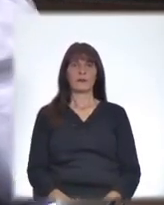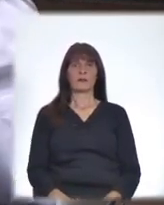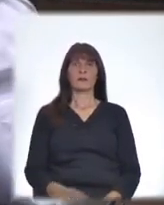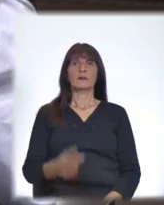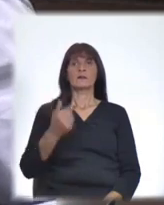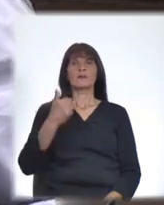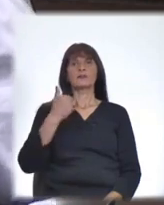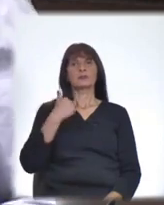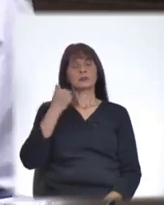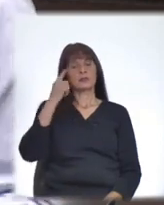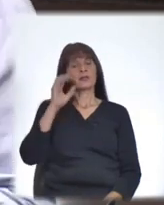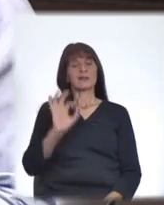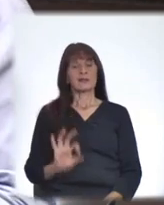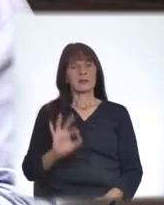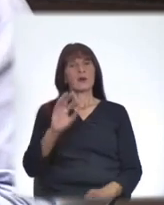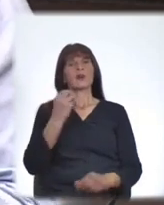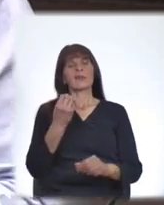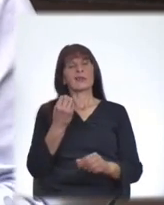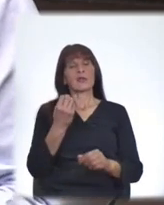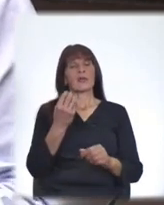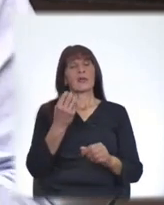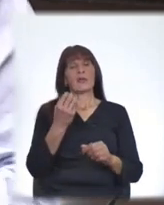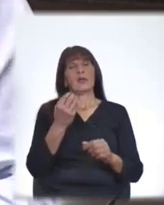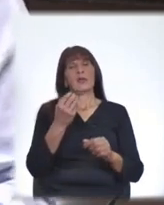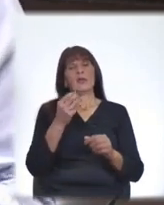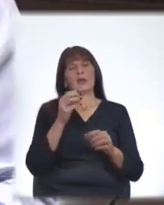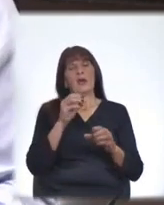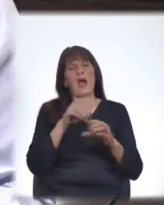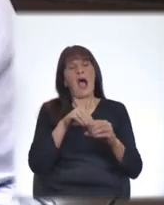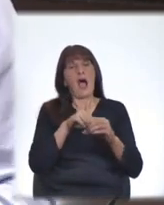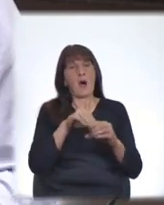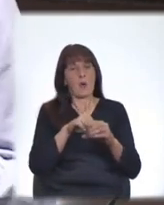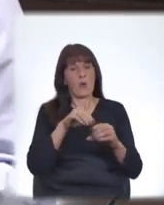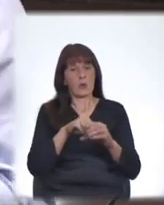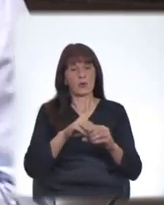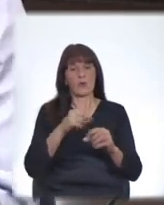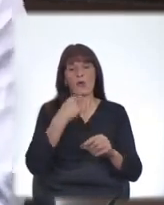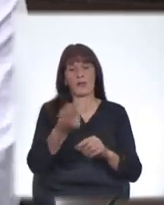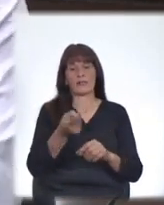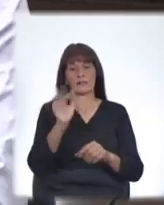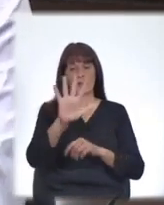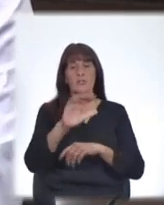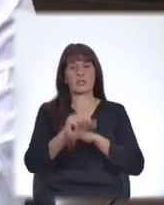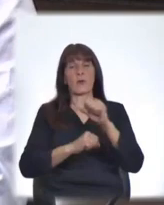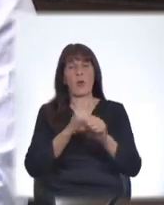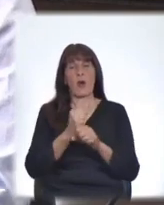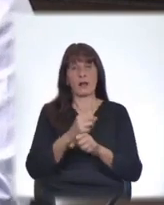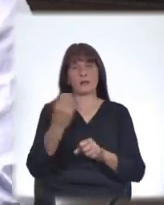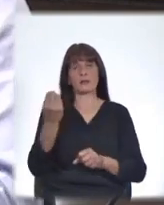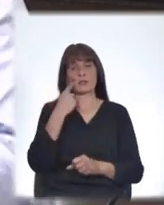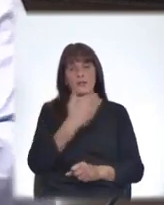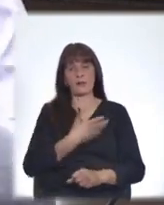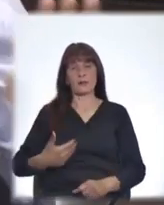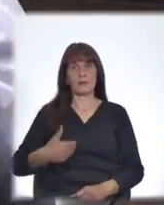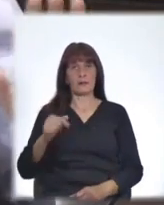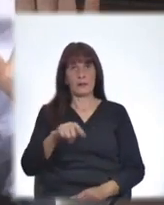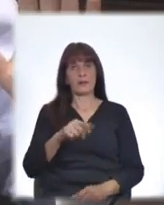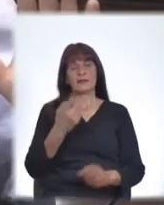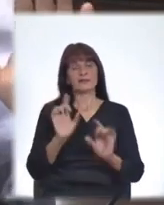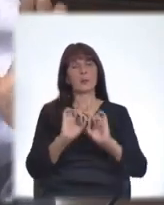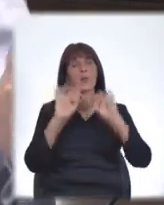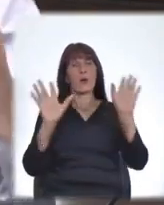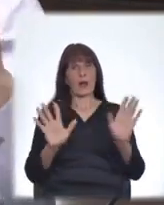yo creo que los ahorros que establece el presupuesto quinquenal, según el gobierno, y para nosotros recortes, generan un elemento bien